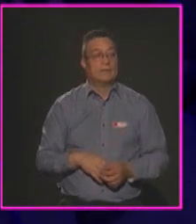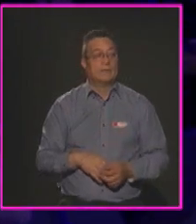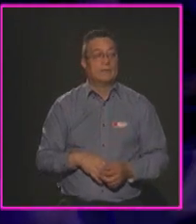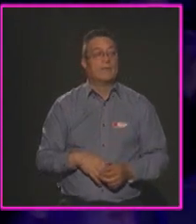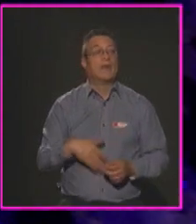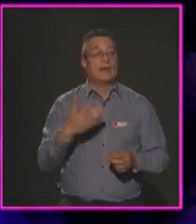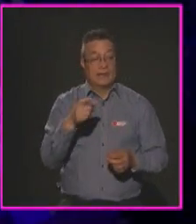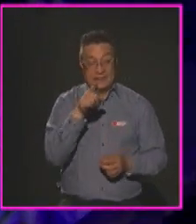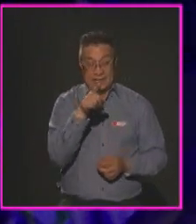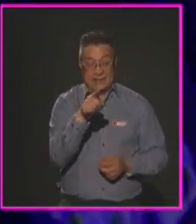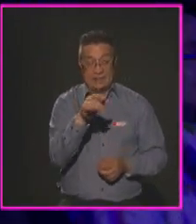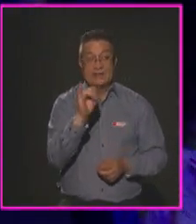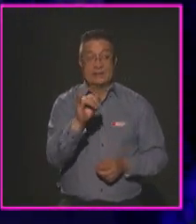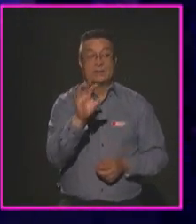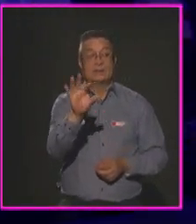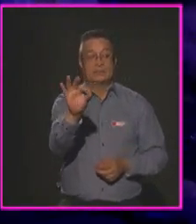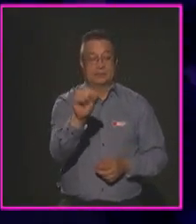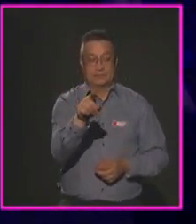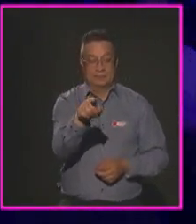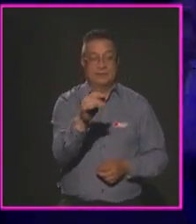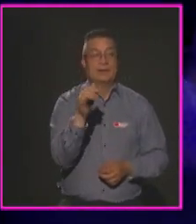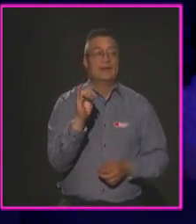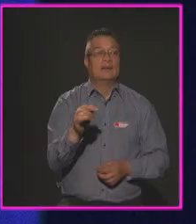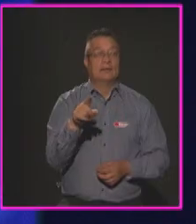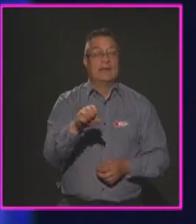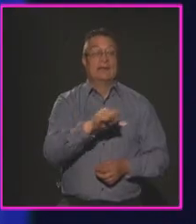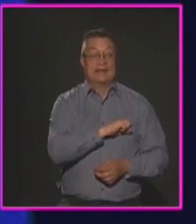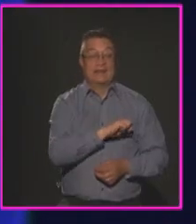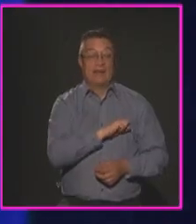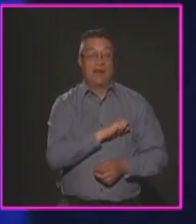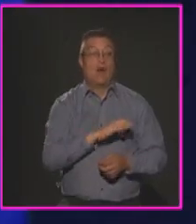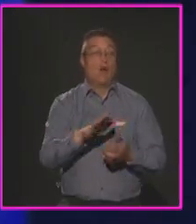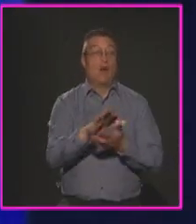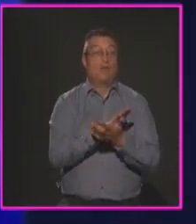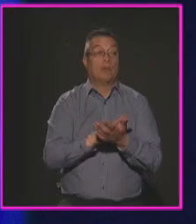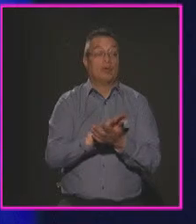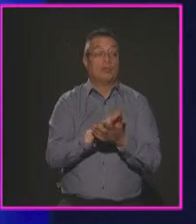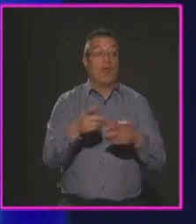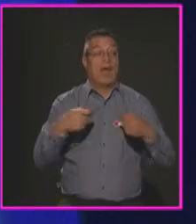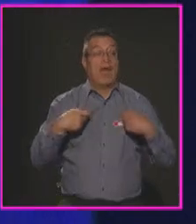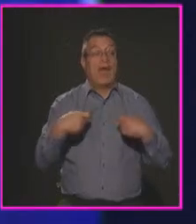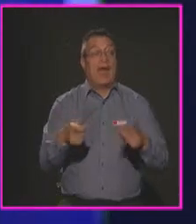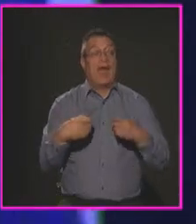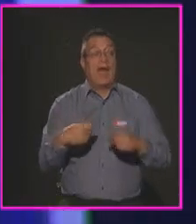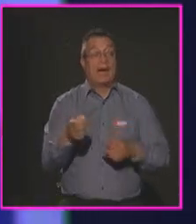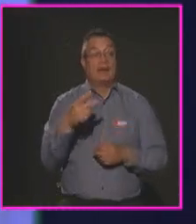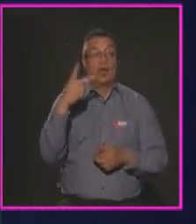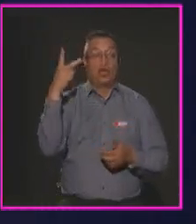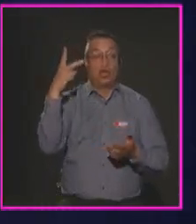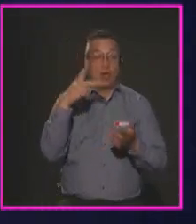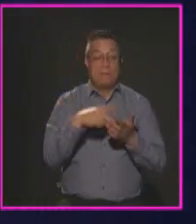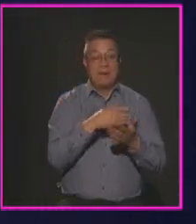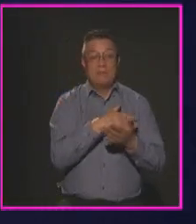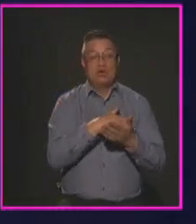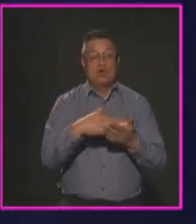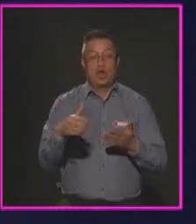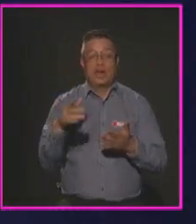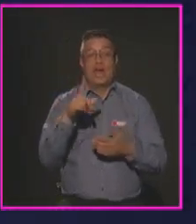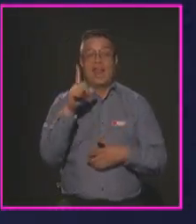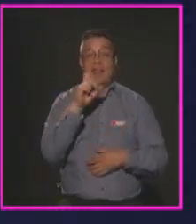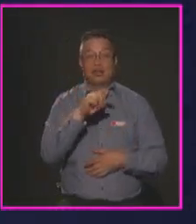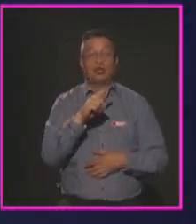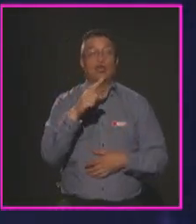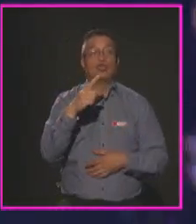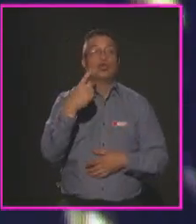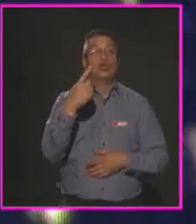Y ese es el caso. En Santiago, por ejemplo, se gastan 2.000 millones de litros al día